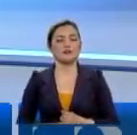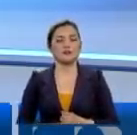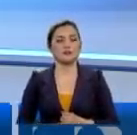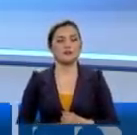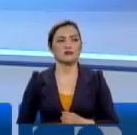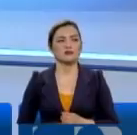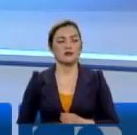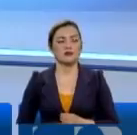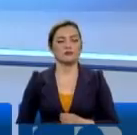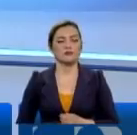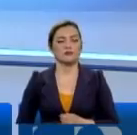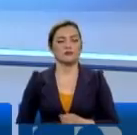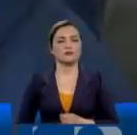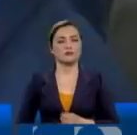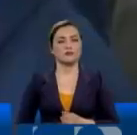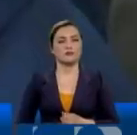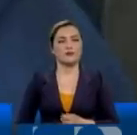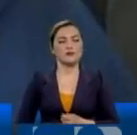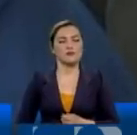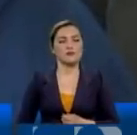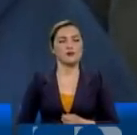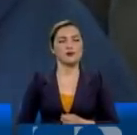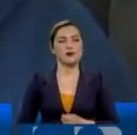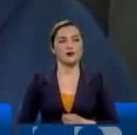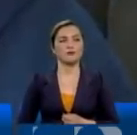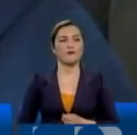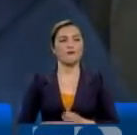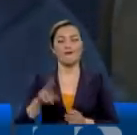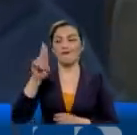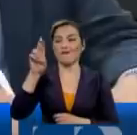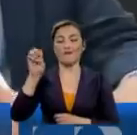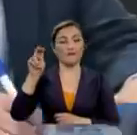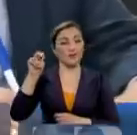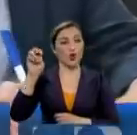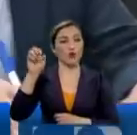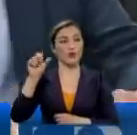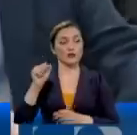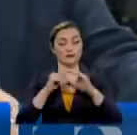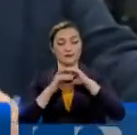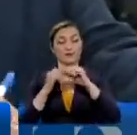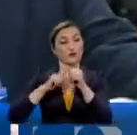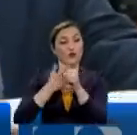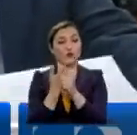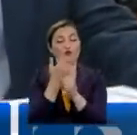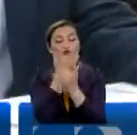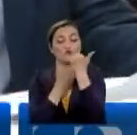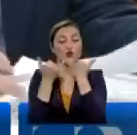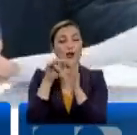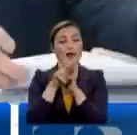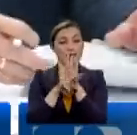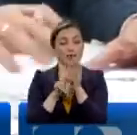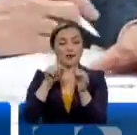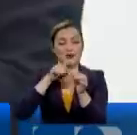inadmitir también las inscripciones. Fue con el binomio de UNES la primera vez que el CNE mandó a subsanar requisitos de